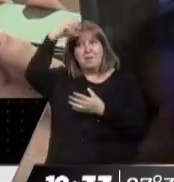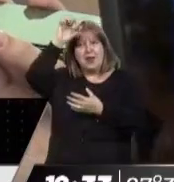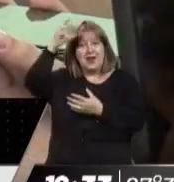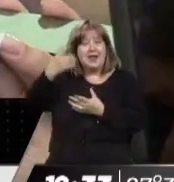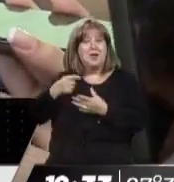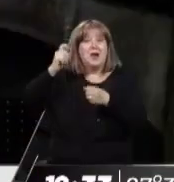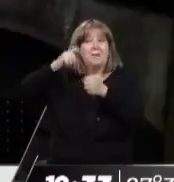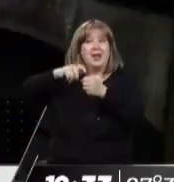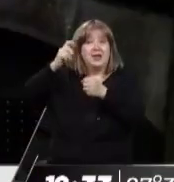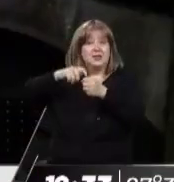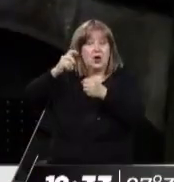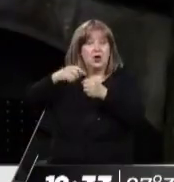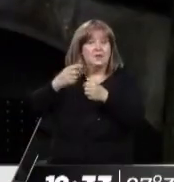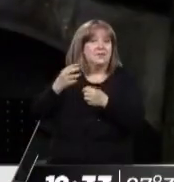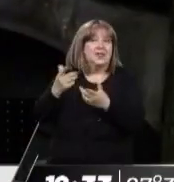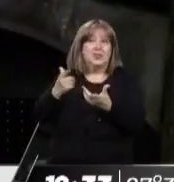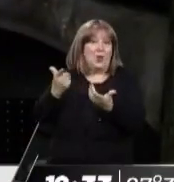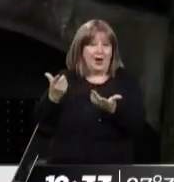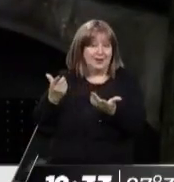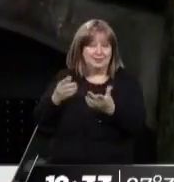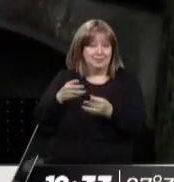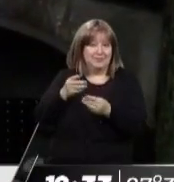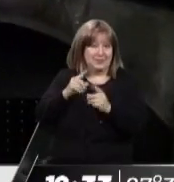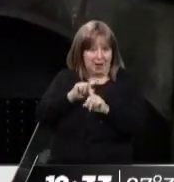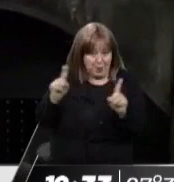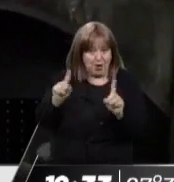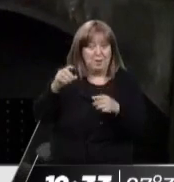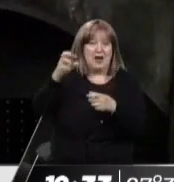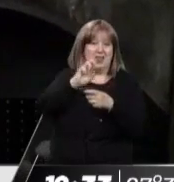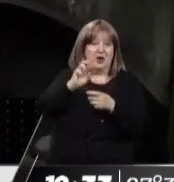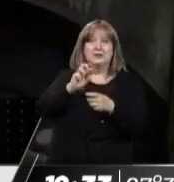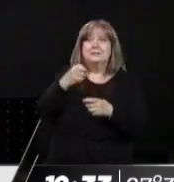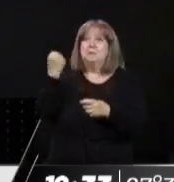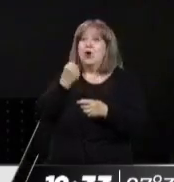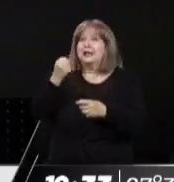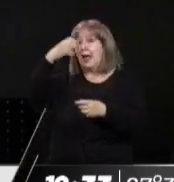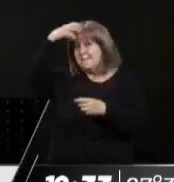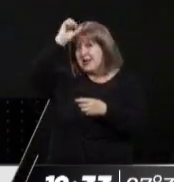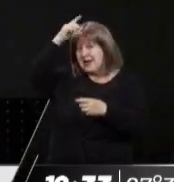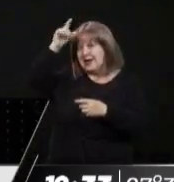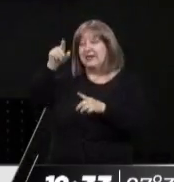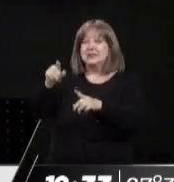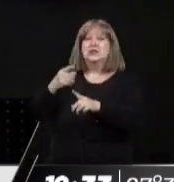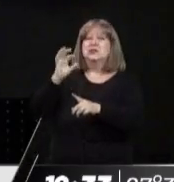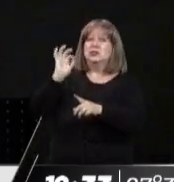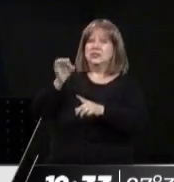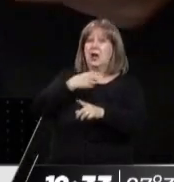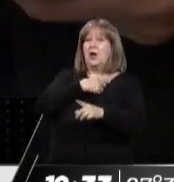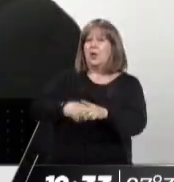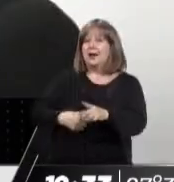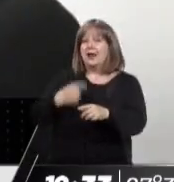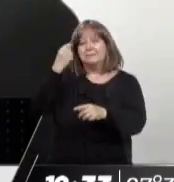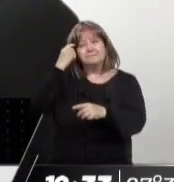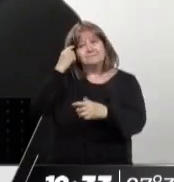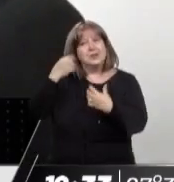porque el petróleo ni siquiera hoy ingresan divisas por el petróleo. Por eso digo, en la intimidad, por supuesto que el gobernador, me imagino, y esto